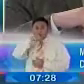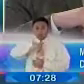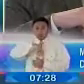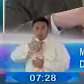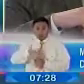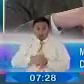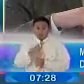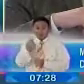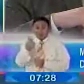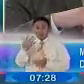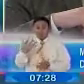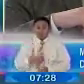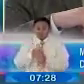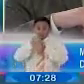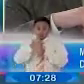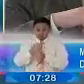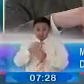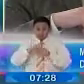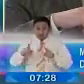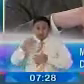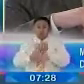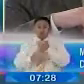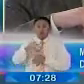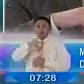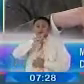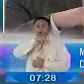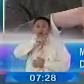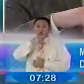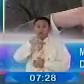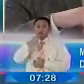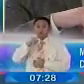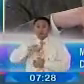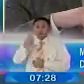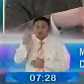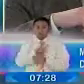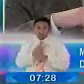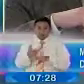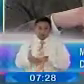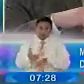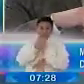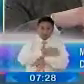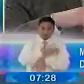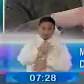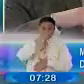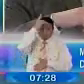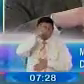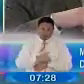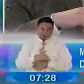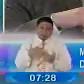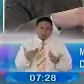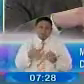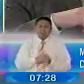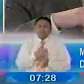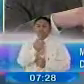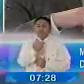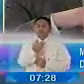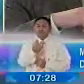poder recuperar esos fondos, pero la jueza de Puerto Viejo determinó hace unas dos semanas, tres semanas, que ese